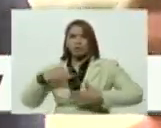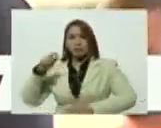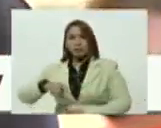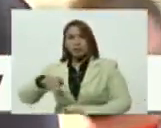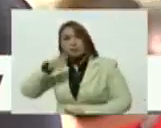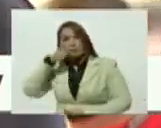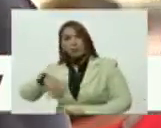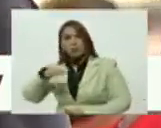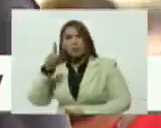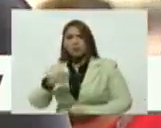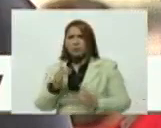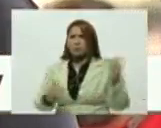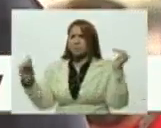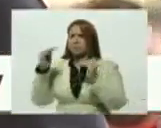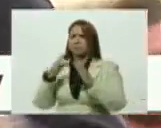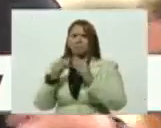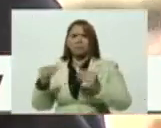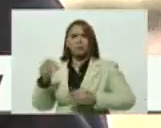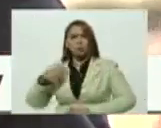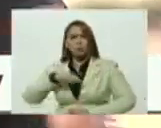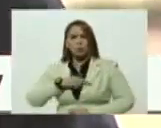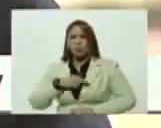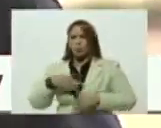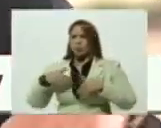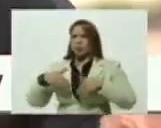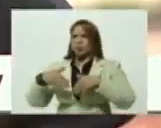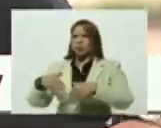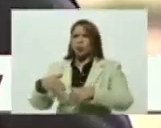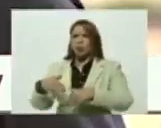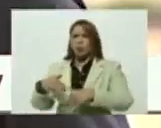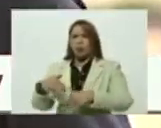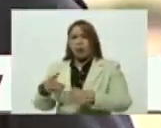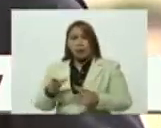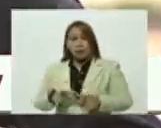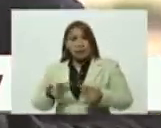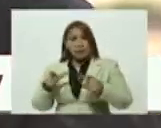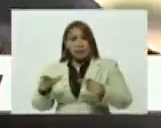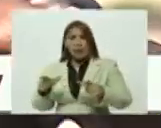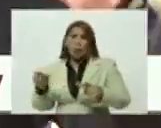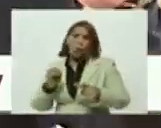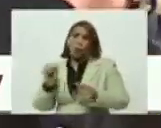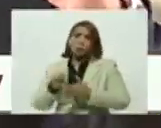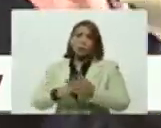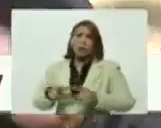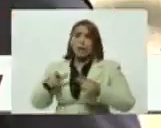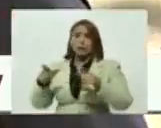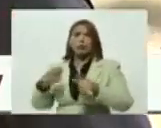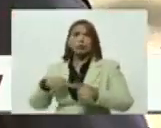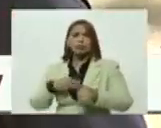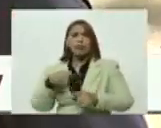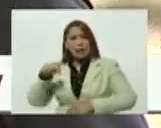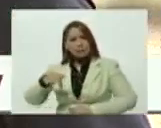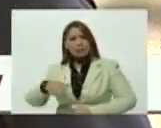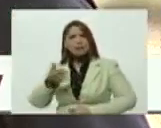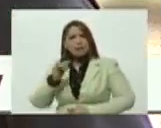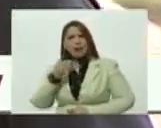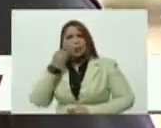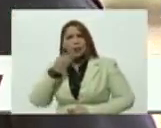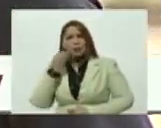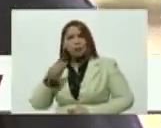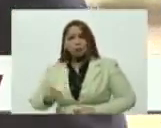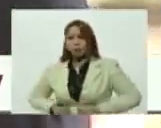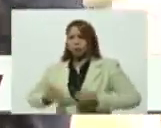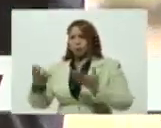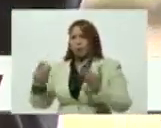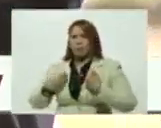pero siendo por encima de todo militantes, porque con cargos o sin cargo aquí hay una juventud que está dispuesta a dar su vida por esta revolución y eso